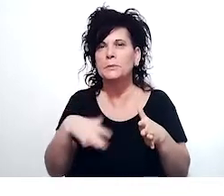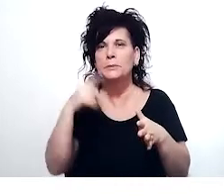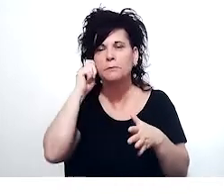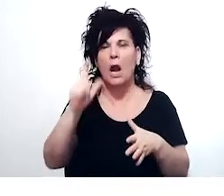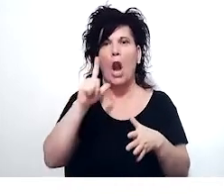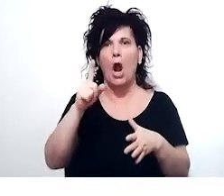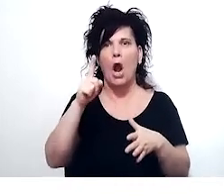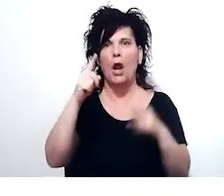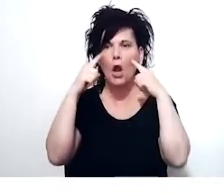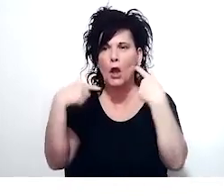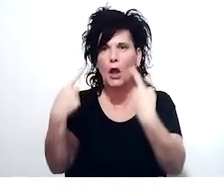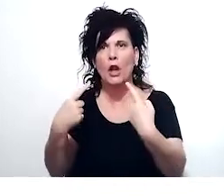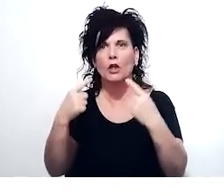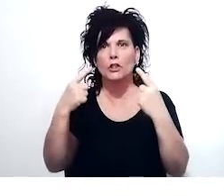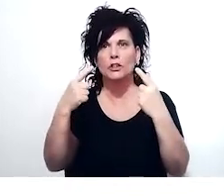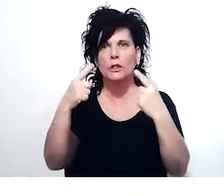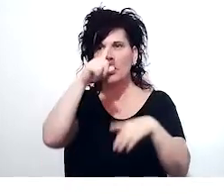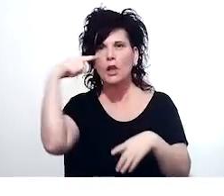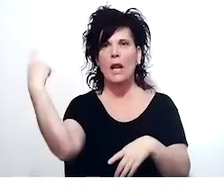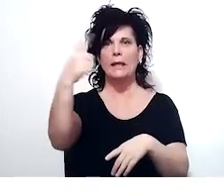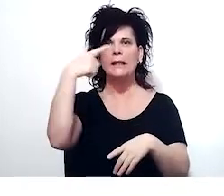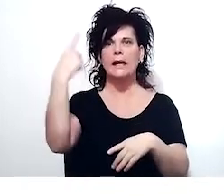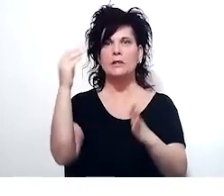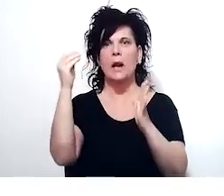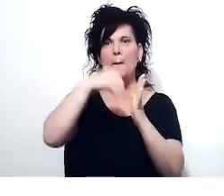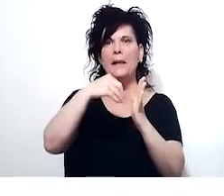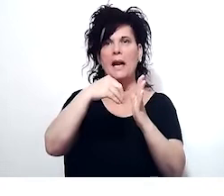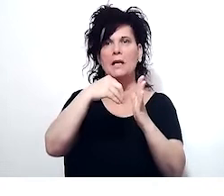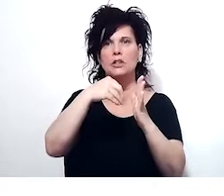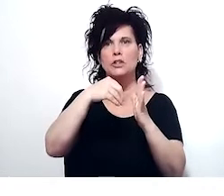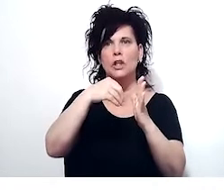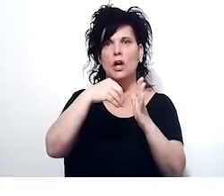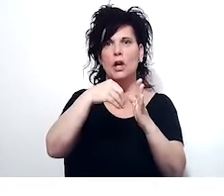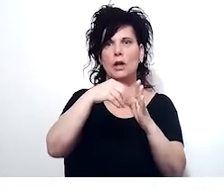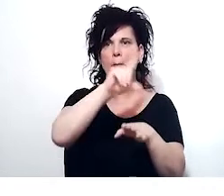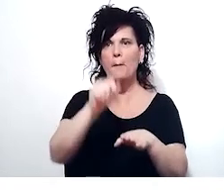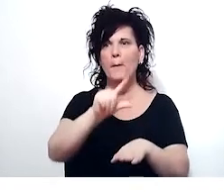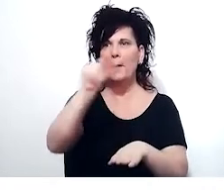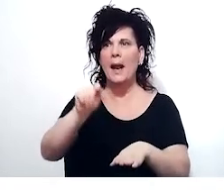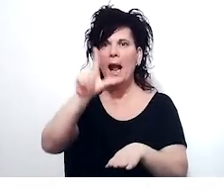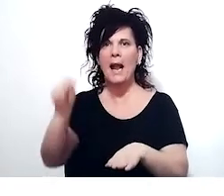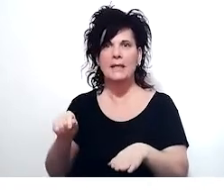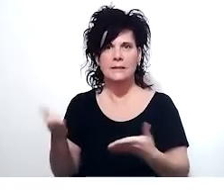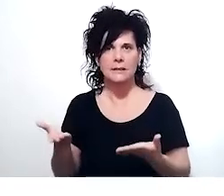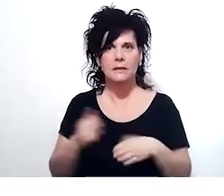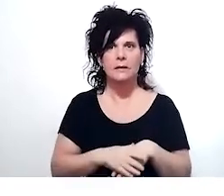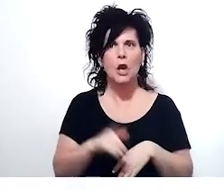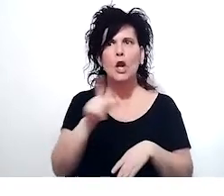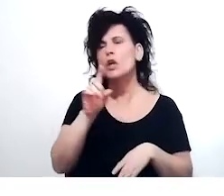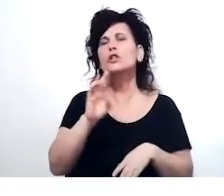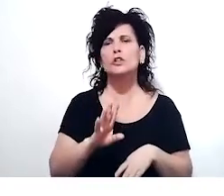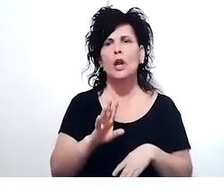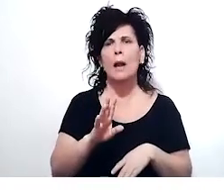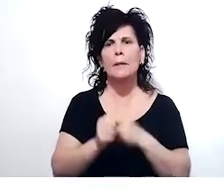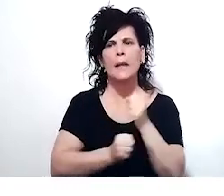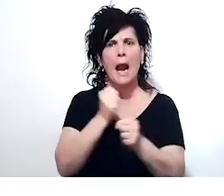ha logrado un reconocimiento internacional por su aplicación extraterritorial. Entonces, no